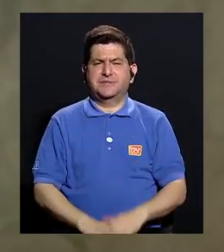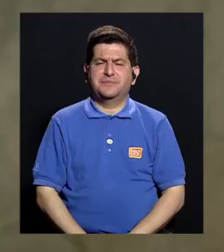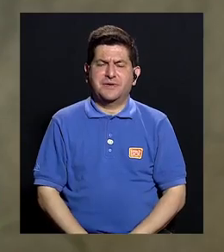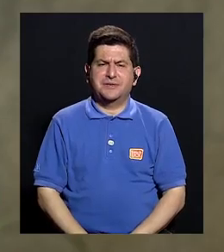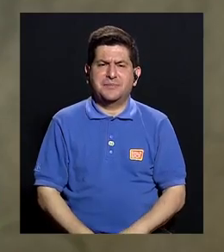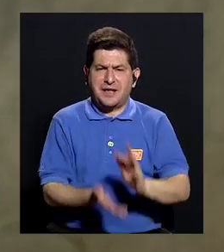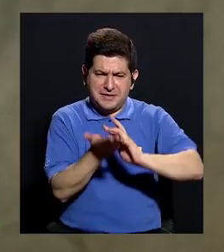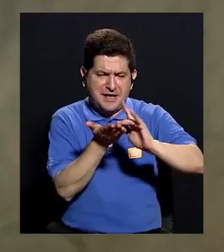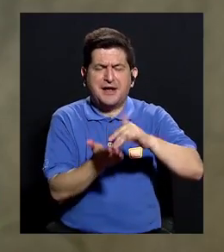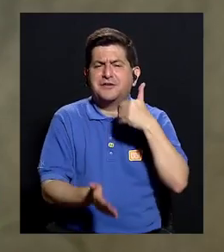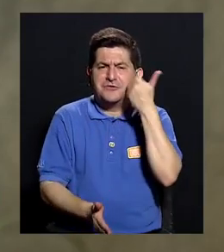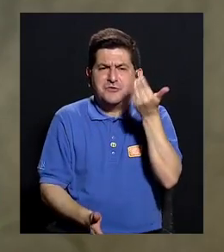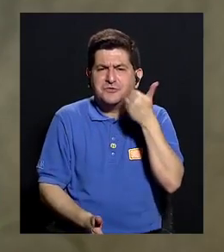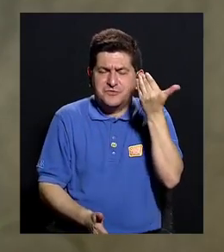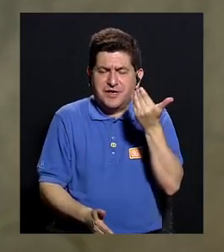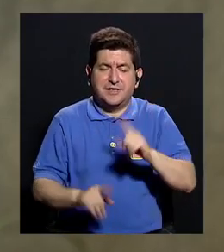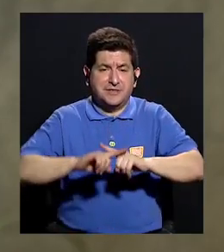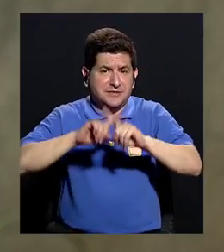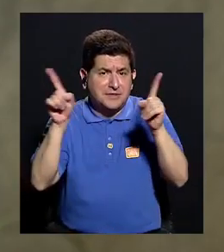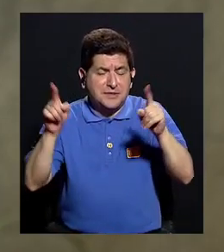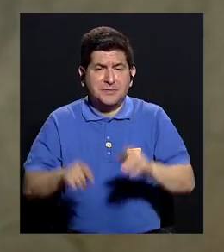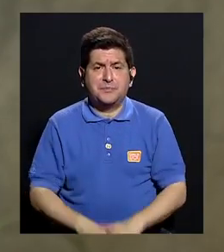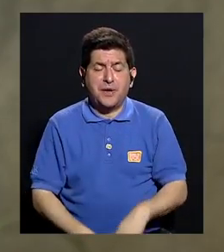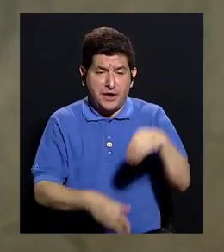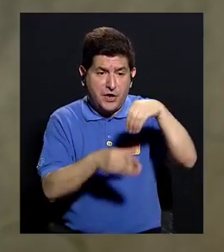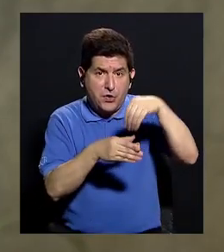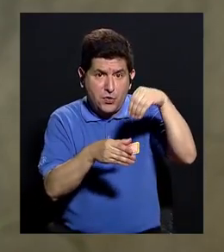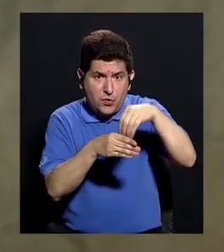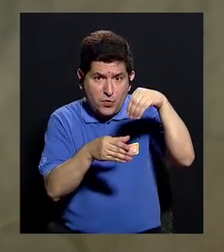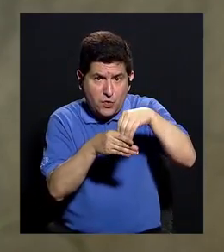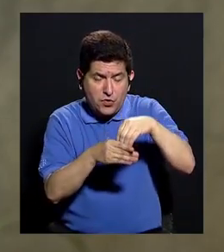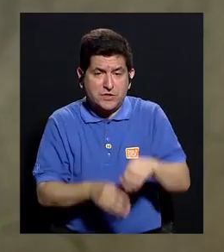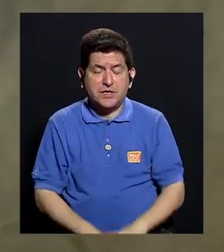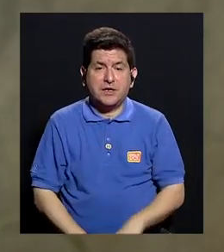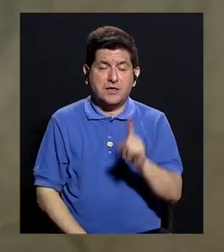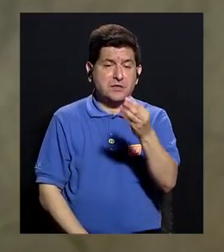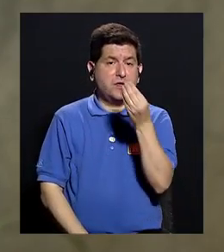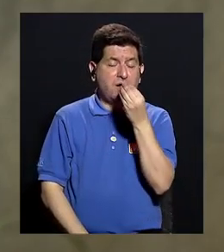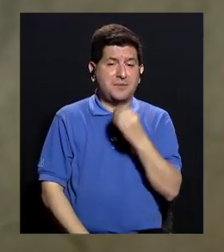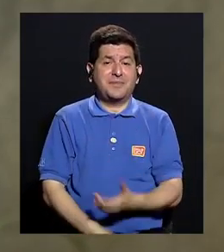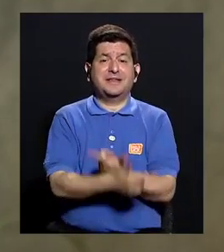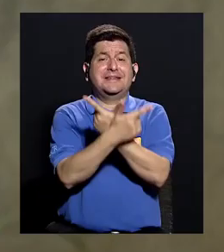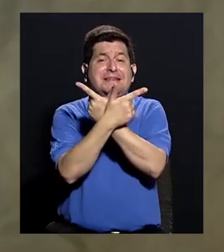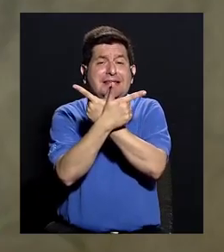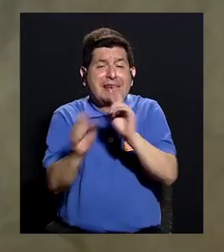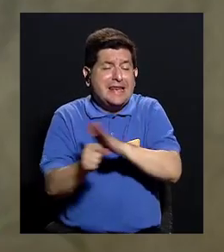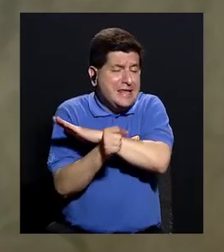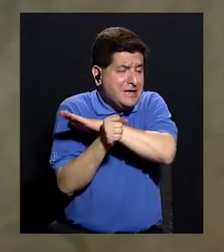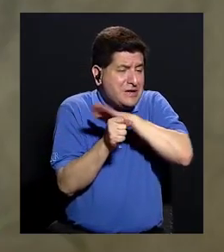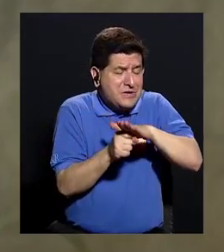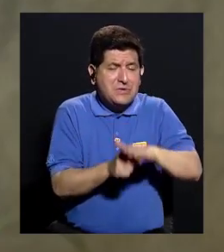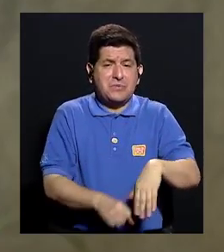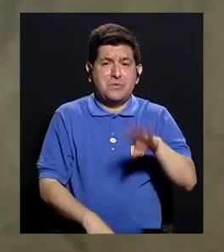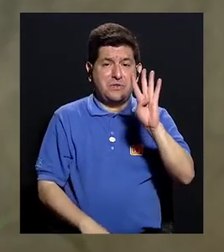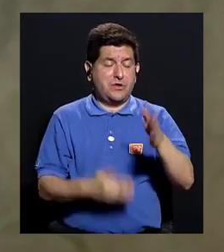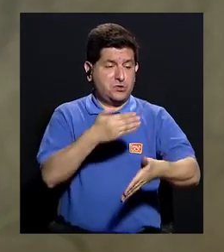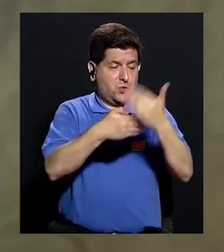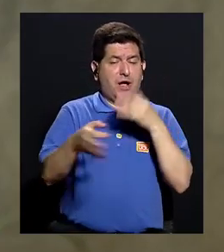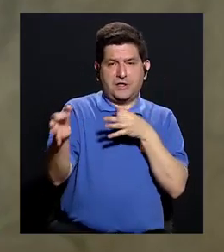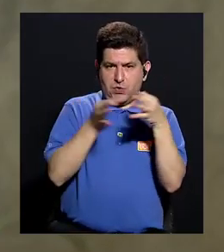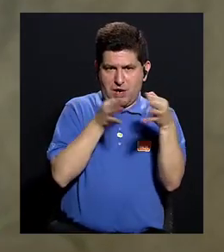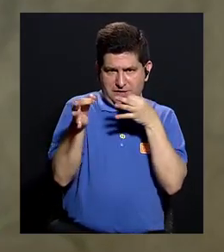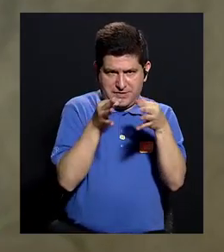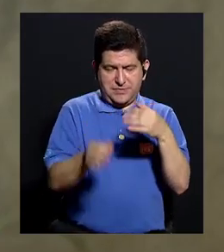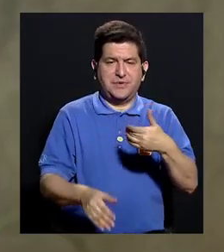las que han sido de mayor facilidad para la preparación, pero su ingrediente exclusivo tiene que ser algún alimento que sea totalmente libre de los cuatro que ya